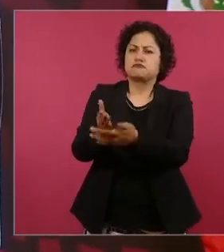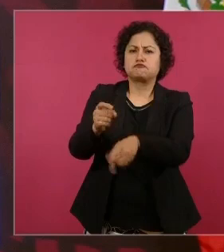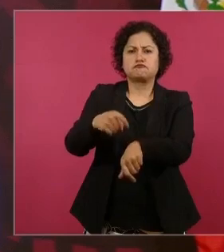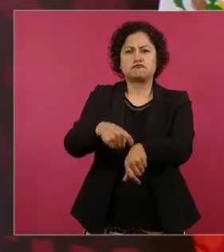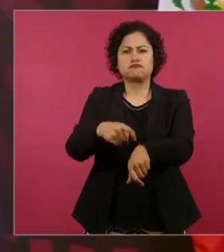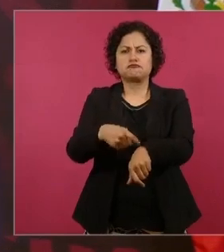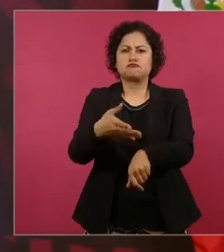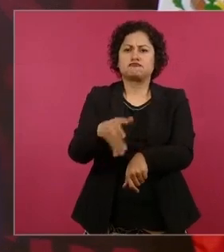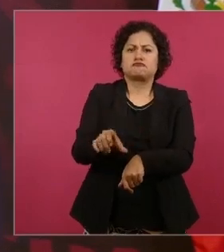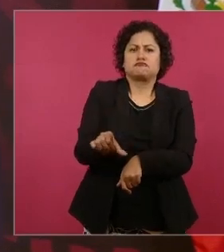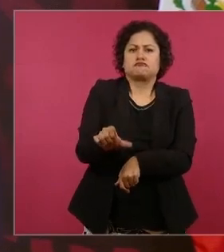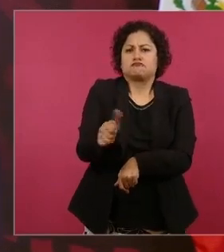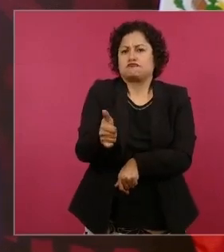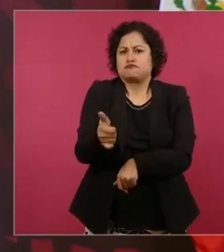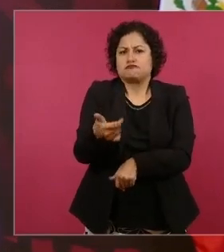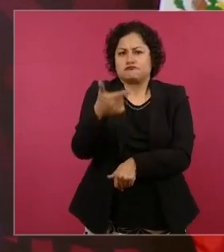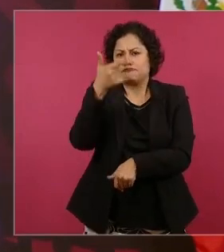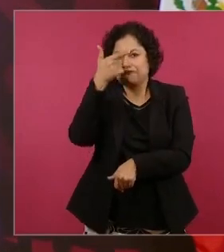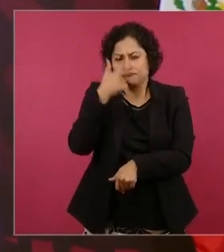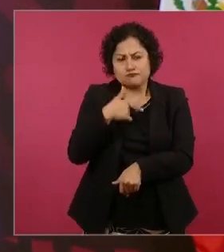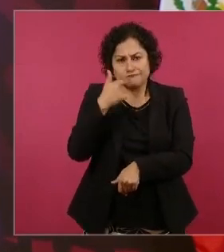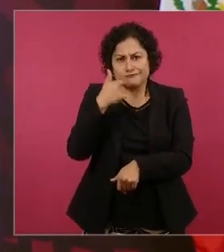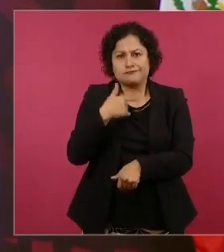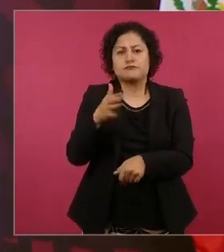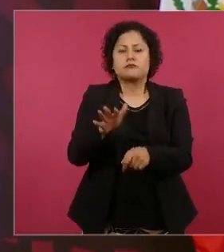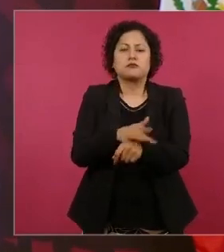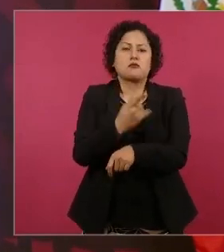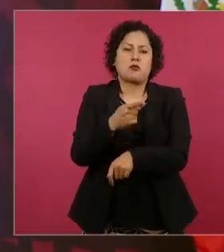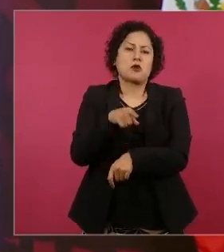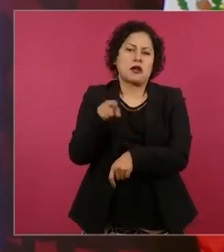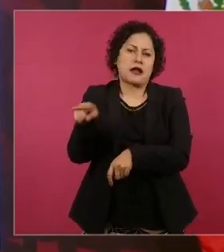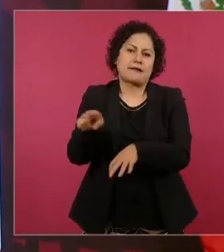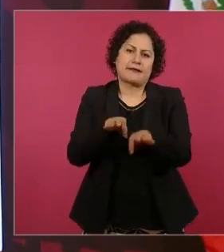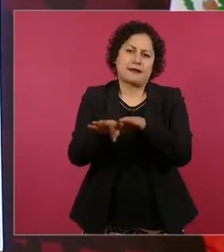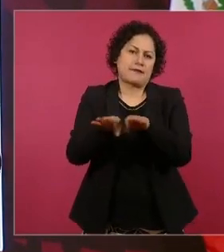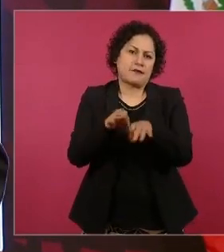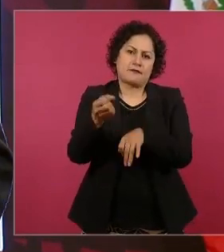como se trabaja en los periódicos.